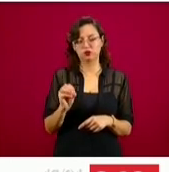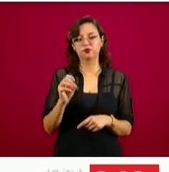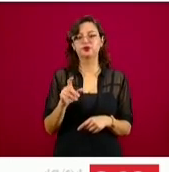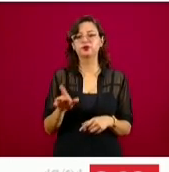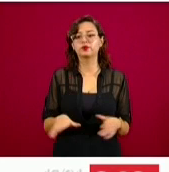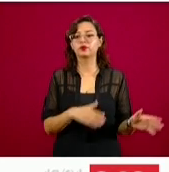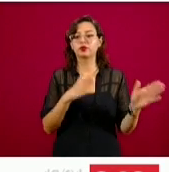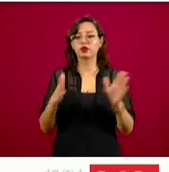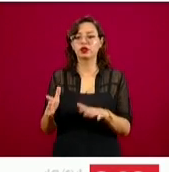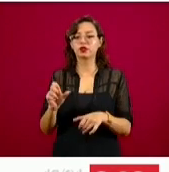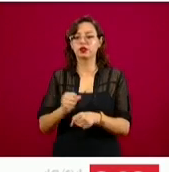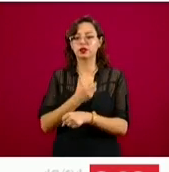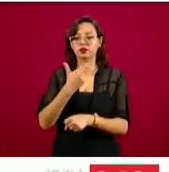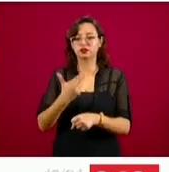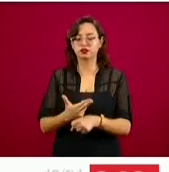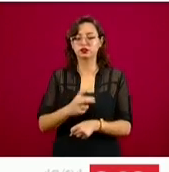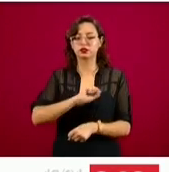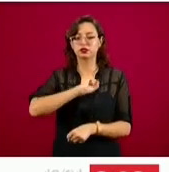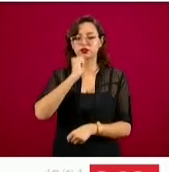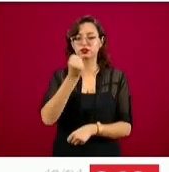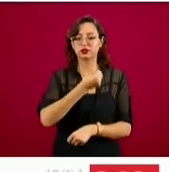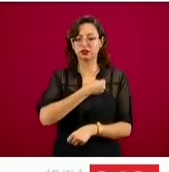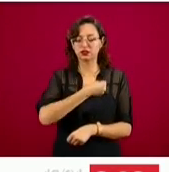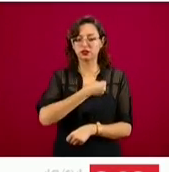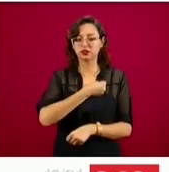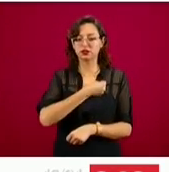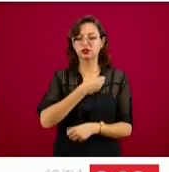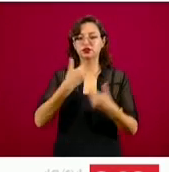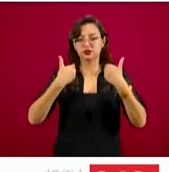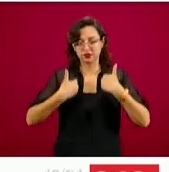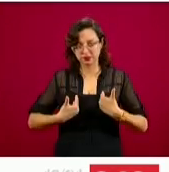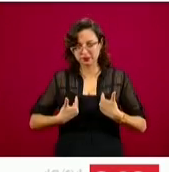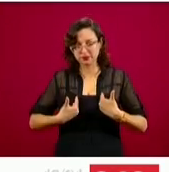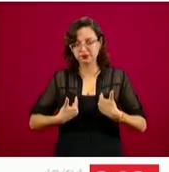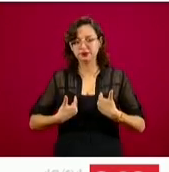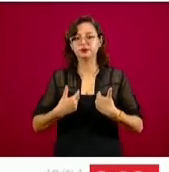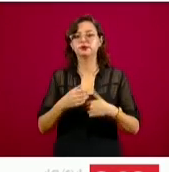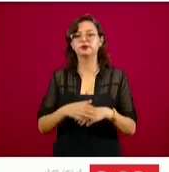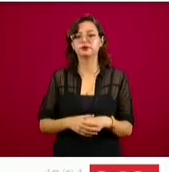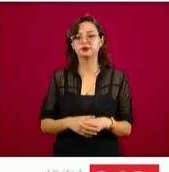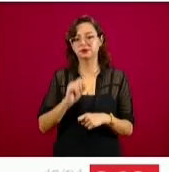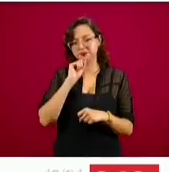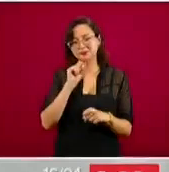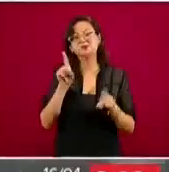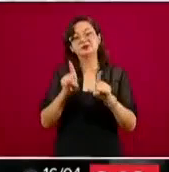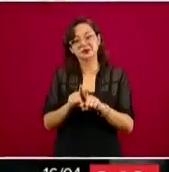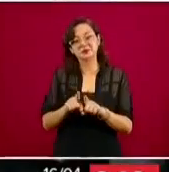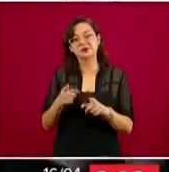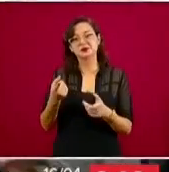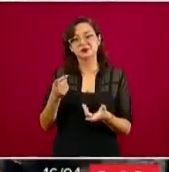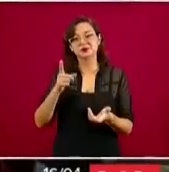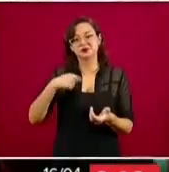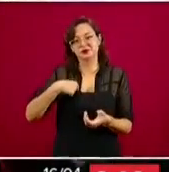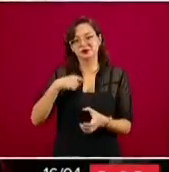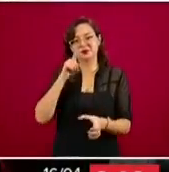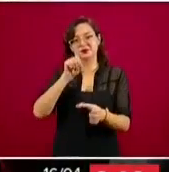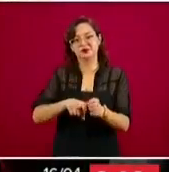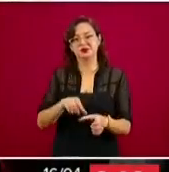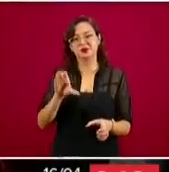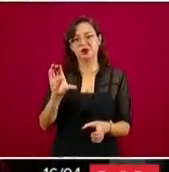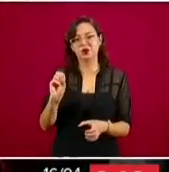la Secretaría de Salud participamos, bueno, yo mismo, que también soy del Sistema Nacional de Investigadores nivel